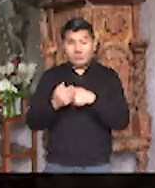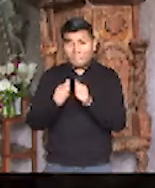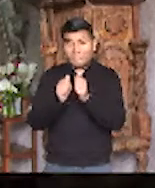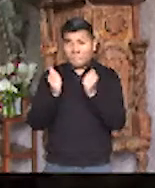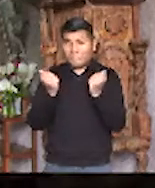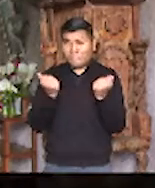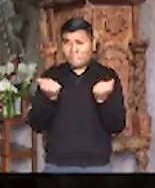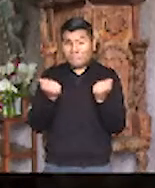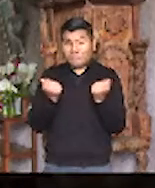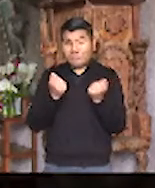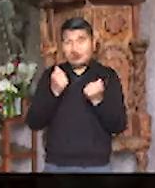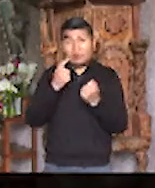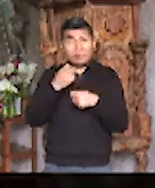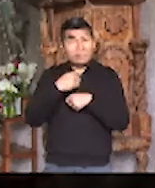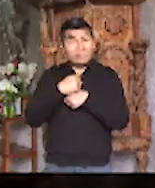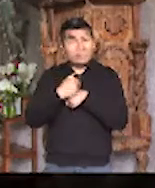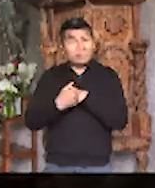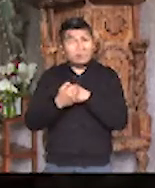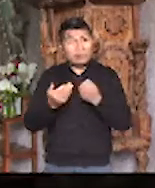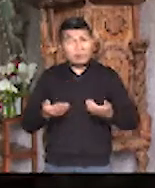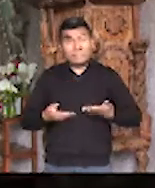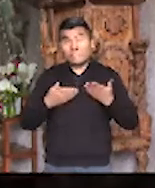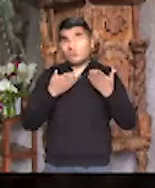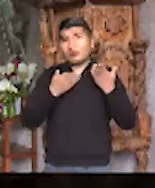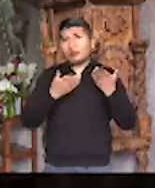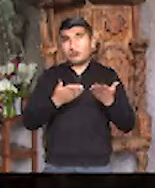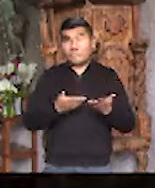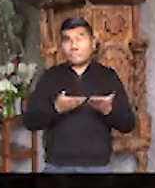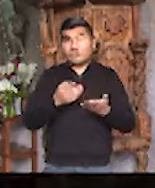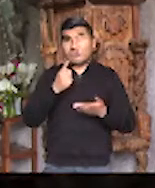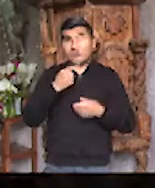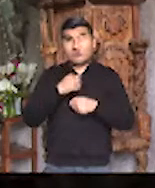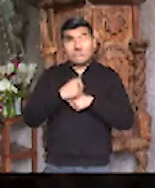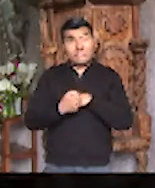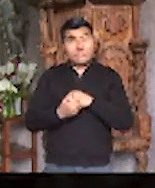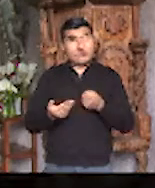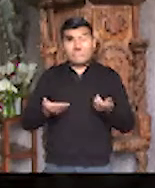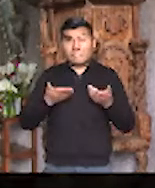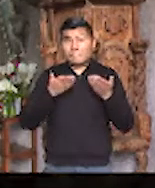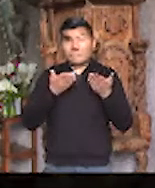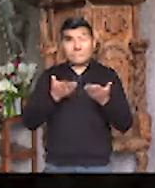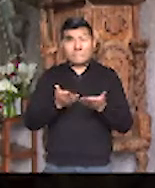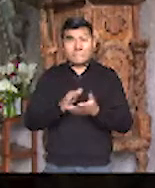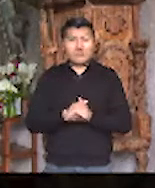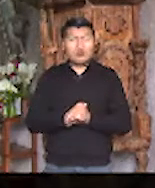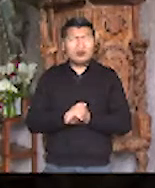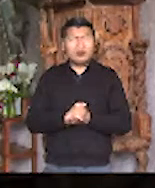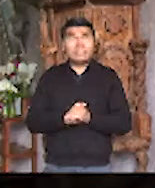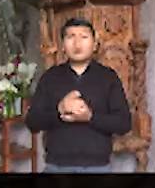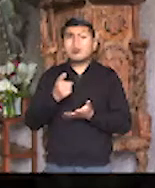es un pan que se entrega un pan que se da qué